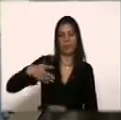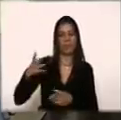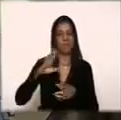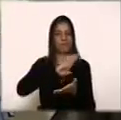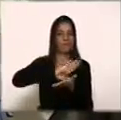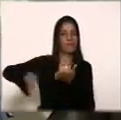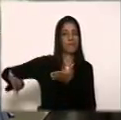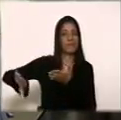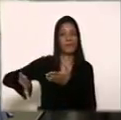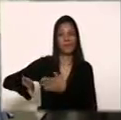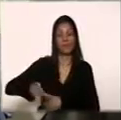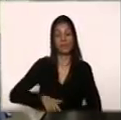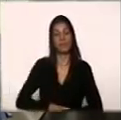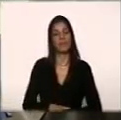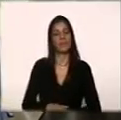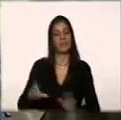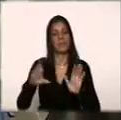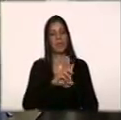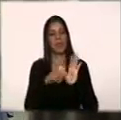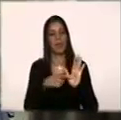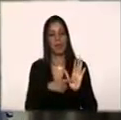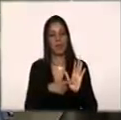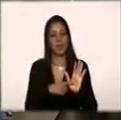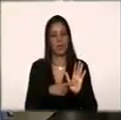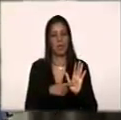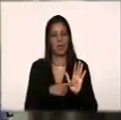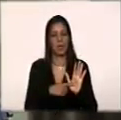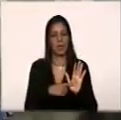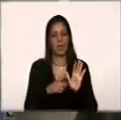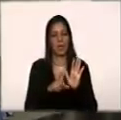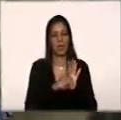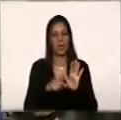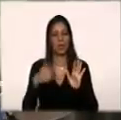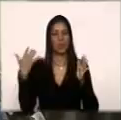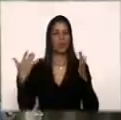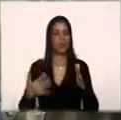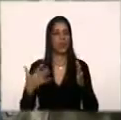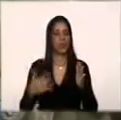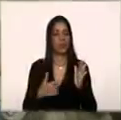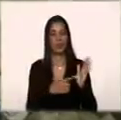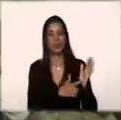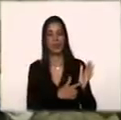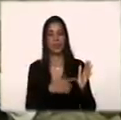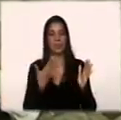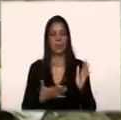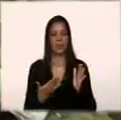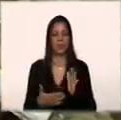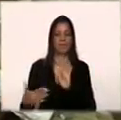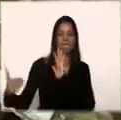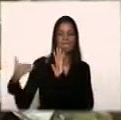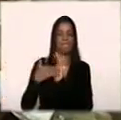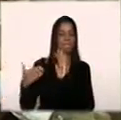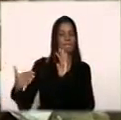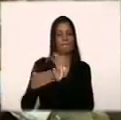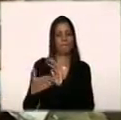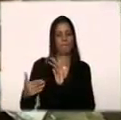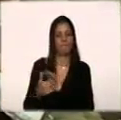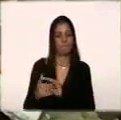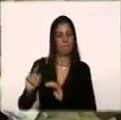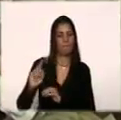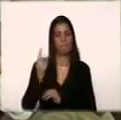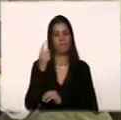Pero además, la ley se da en medio del ataque más feroz que haya recibido ningún